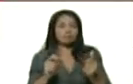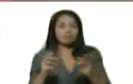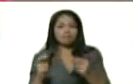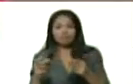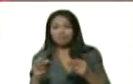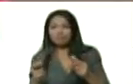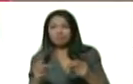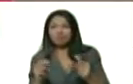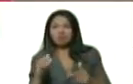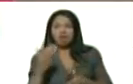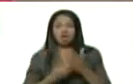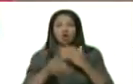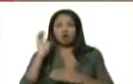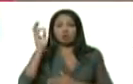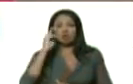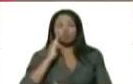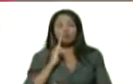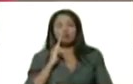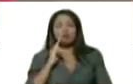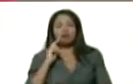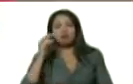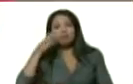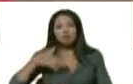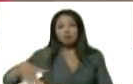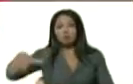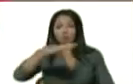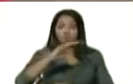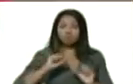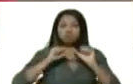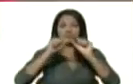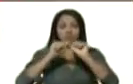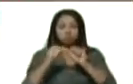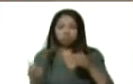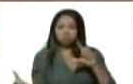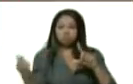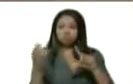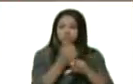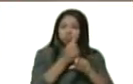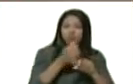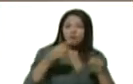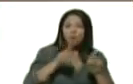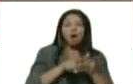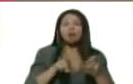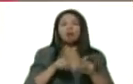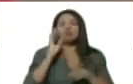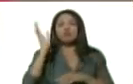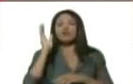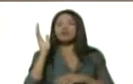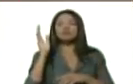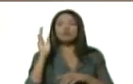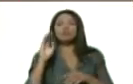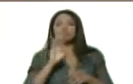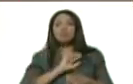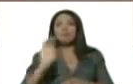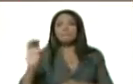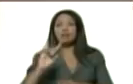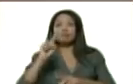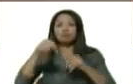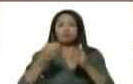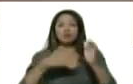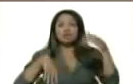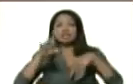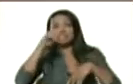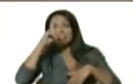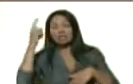señales al Congreso Bolivariano de los Pueblos como continuador del Congreso de la Patria. En la próxima asamblea que tenemos en 15